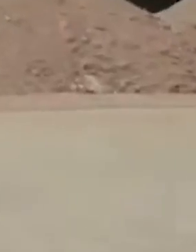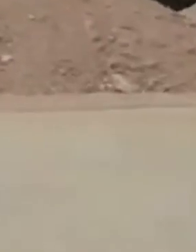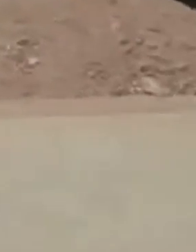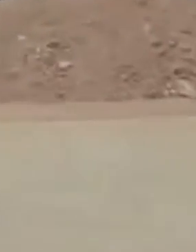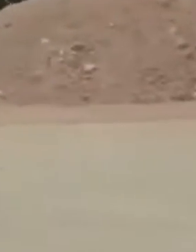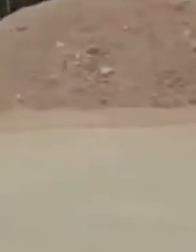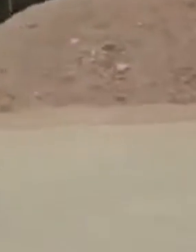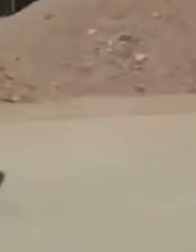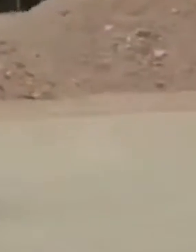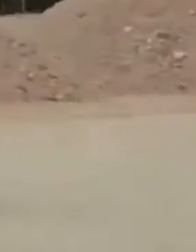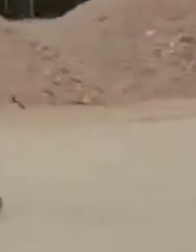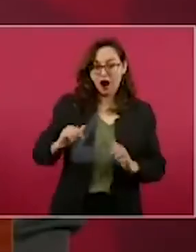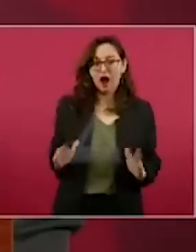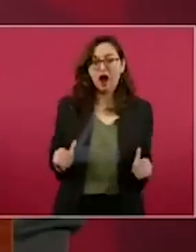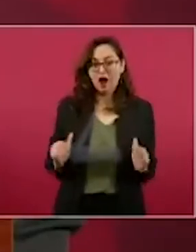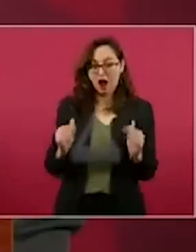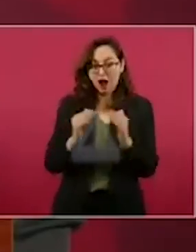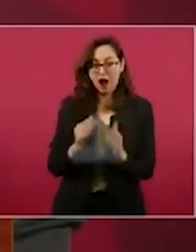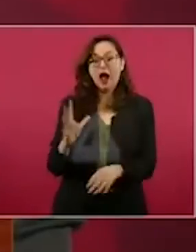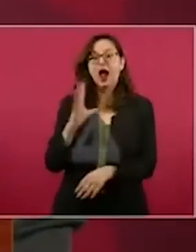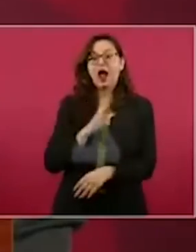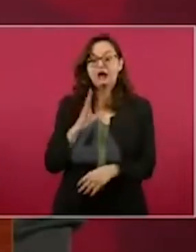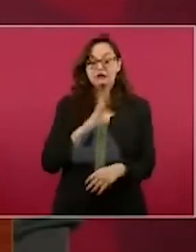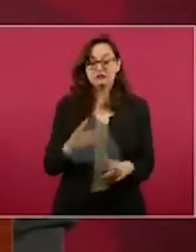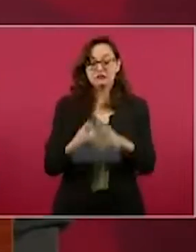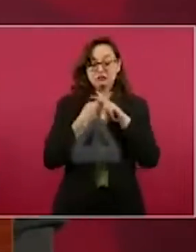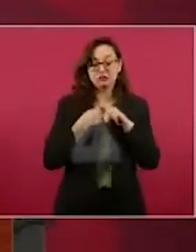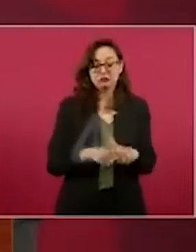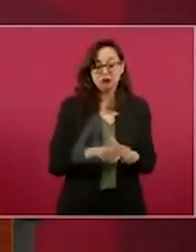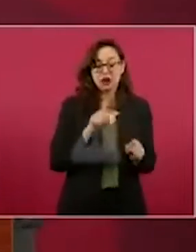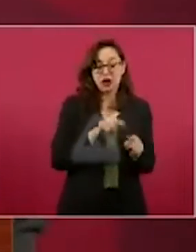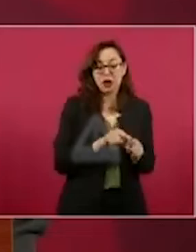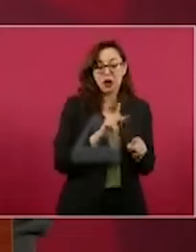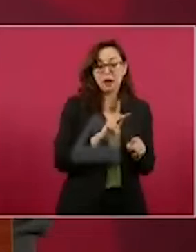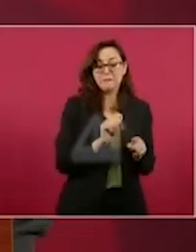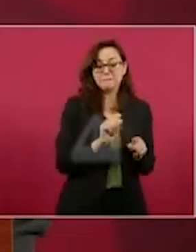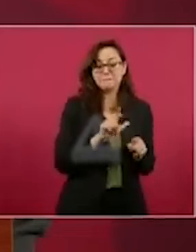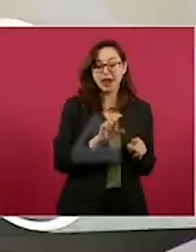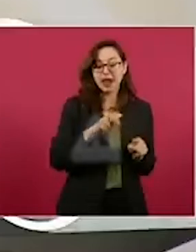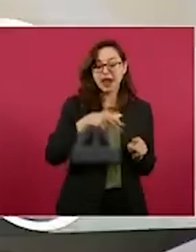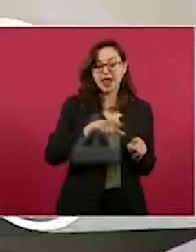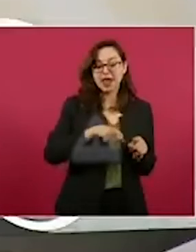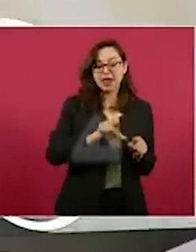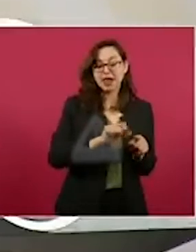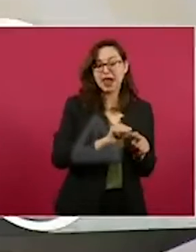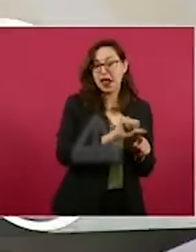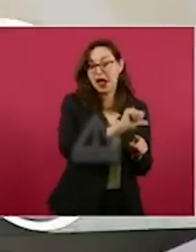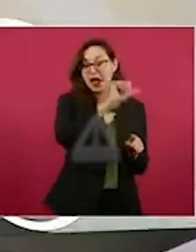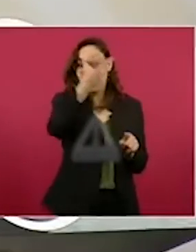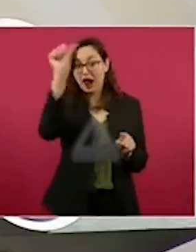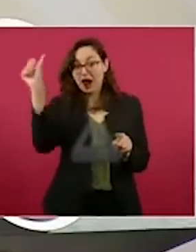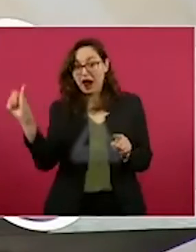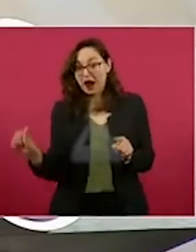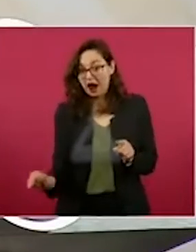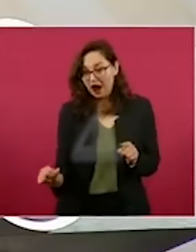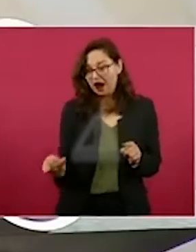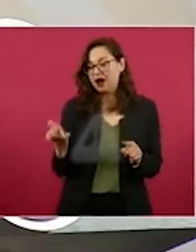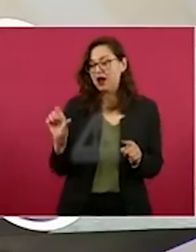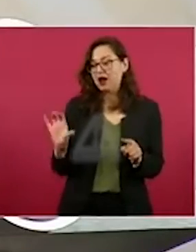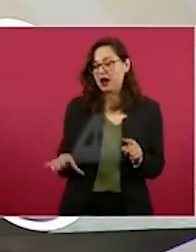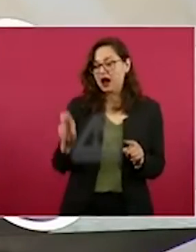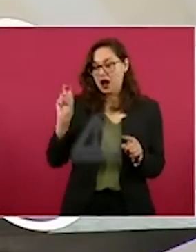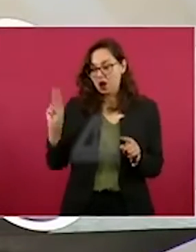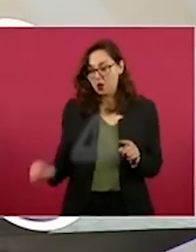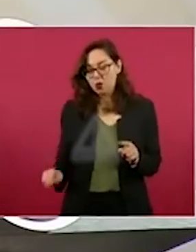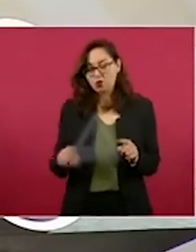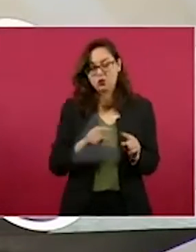la ruta que va desde Palenque hasta Cancún, ¿no? Pasando por Escárcega, donde termina